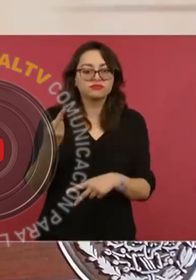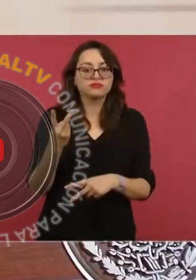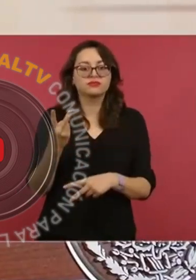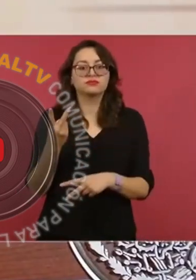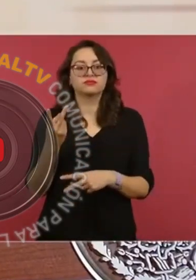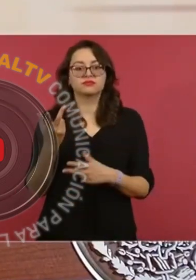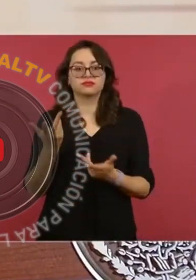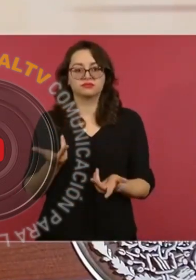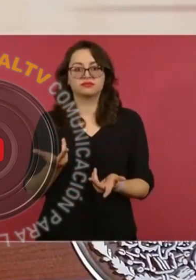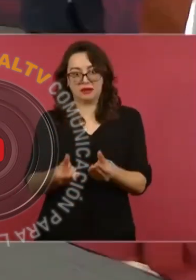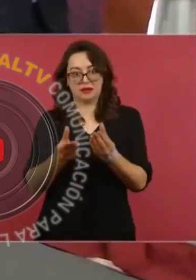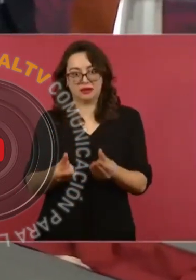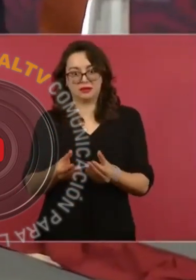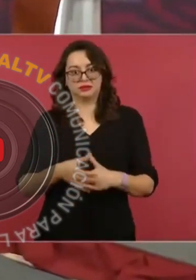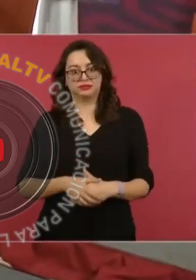un poco amplia.